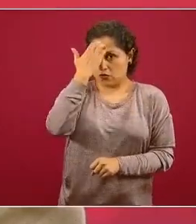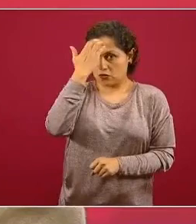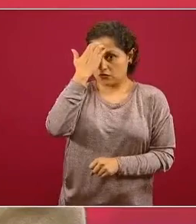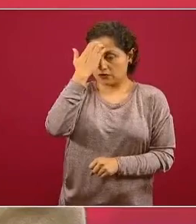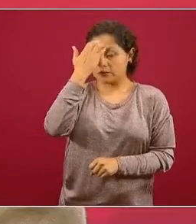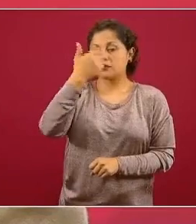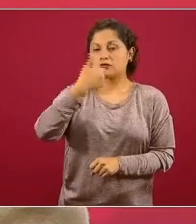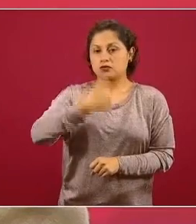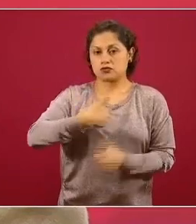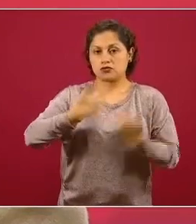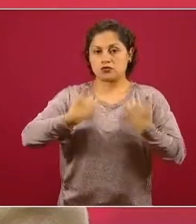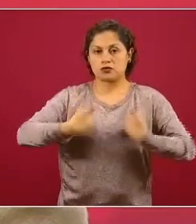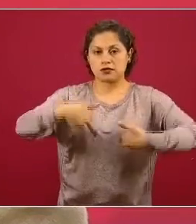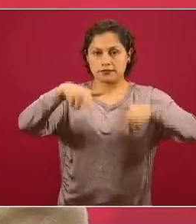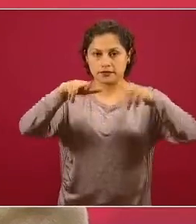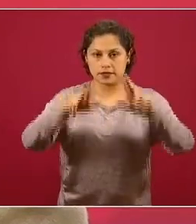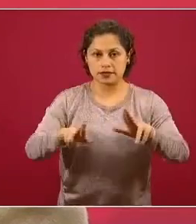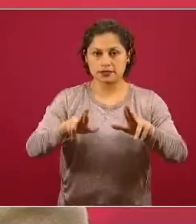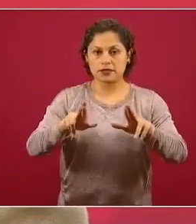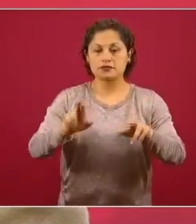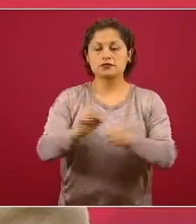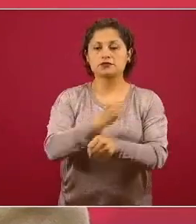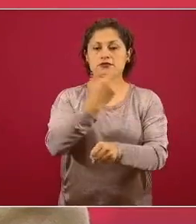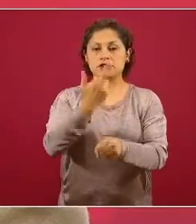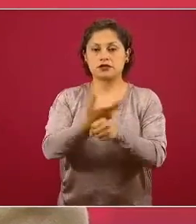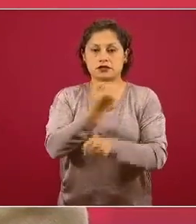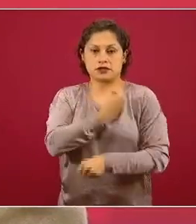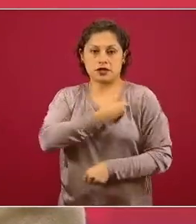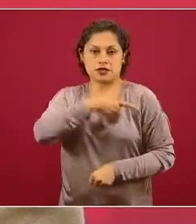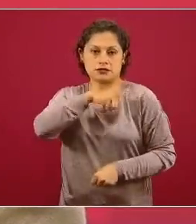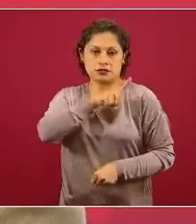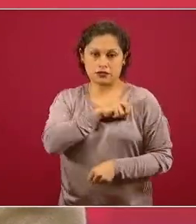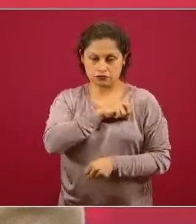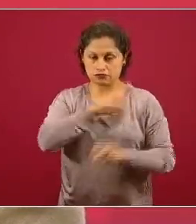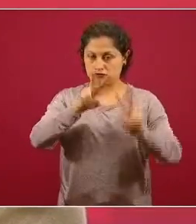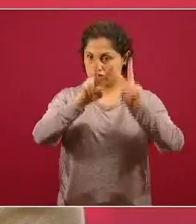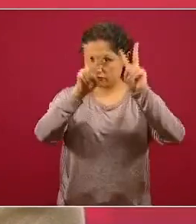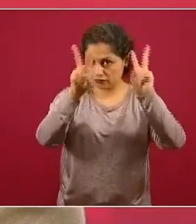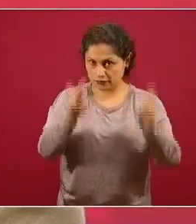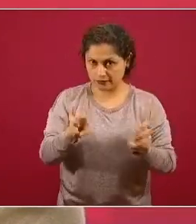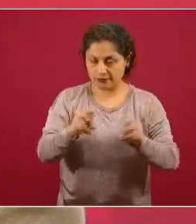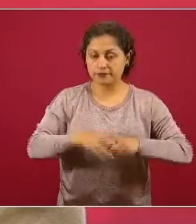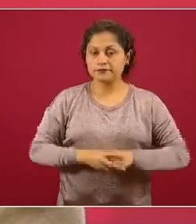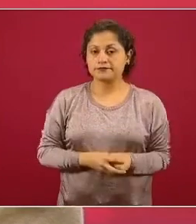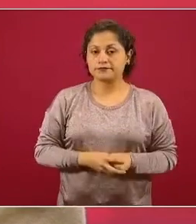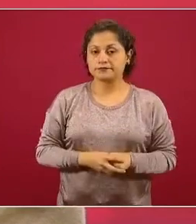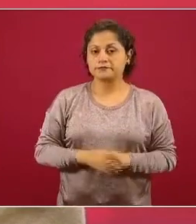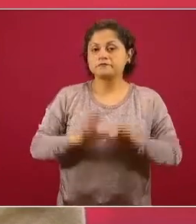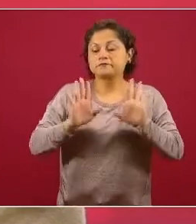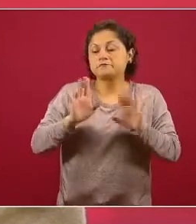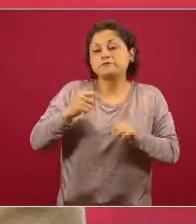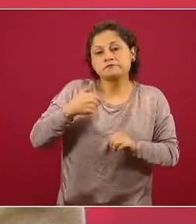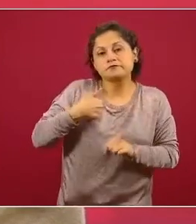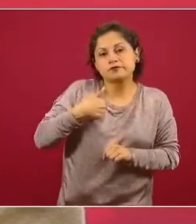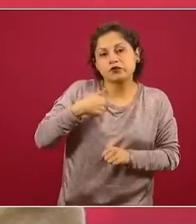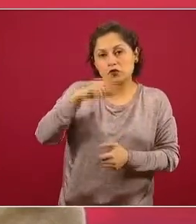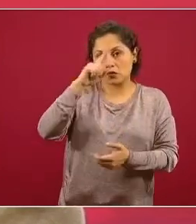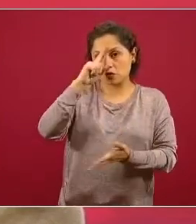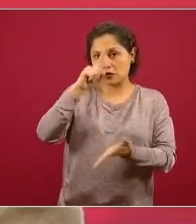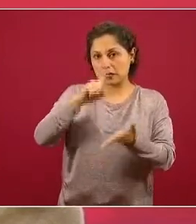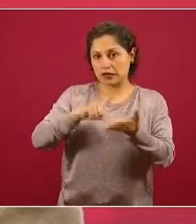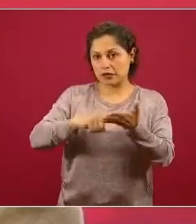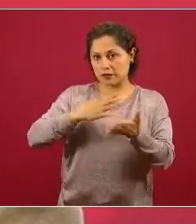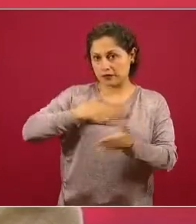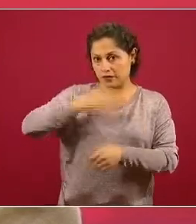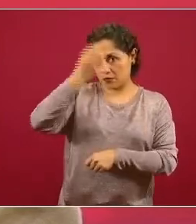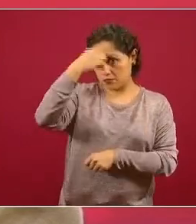representar a la Secretaría de Salud en materia técnica, considero muy valiosa la Organización Mundial de la Salud. Es